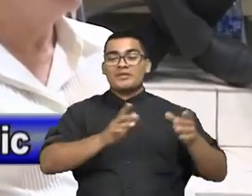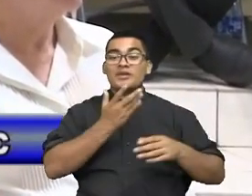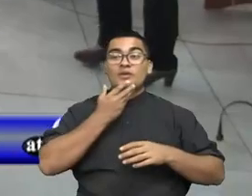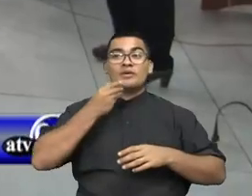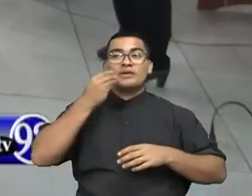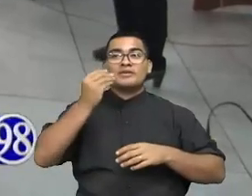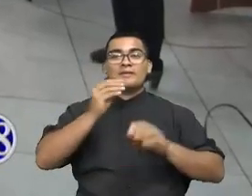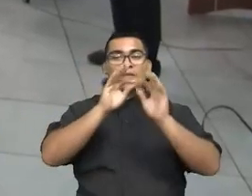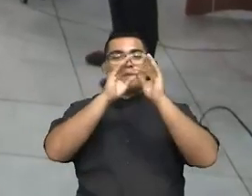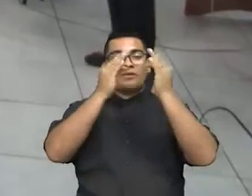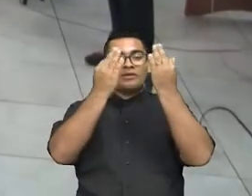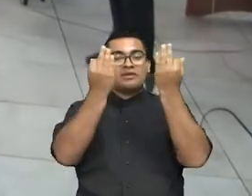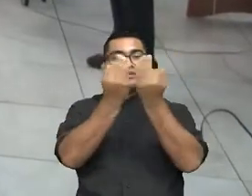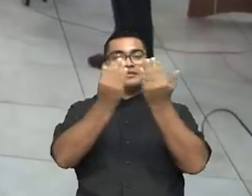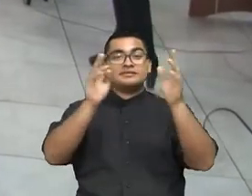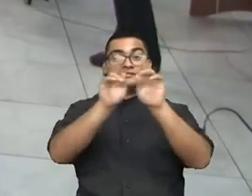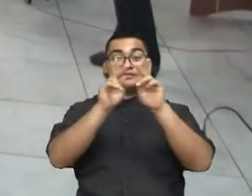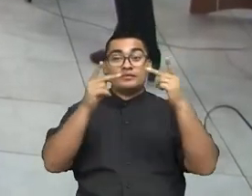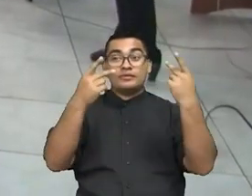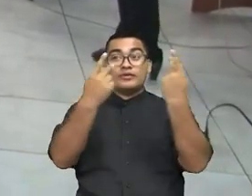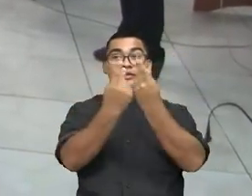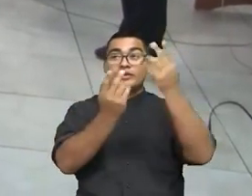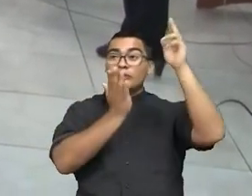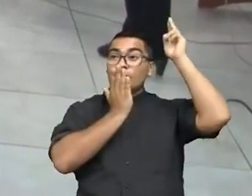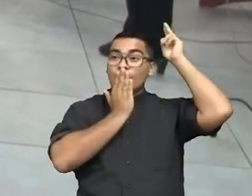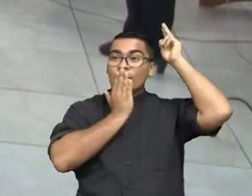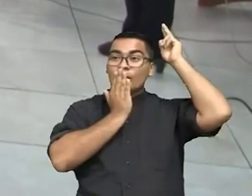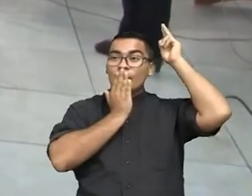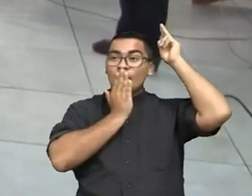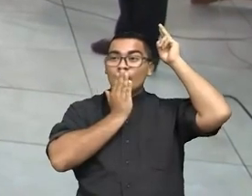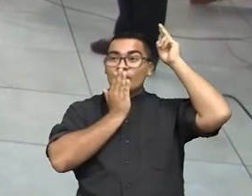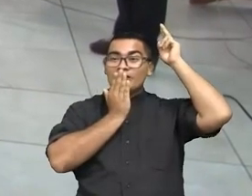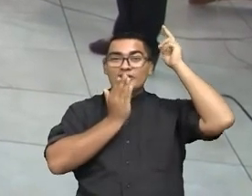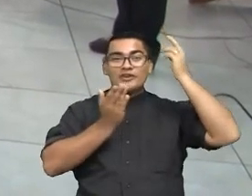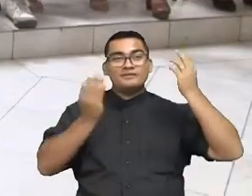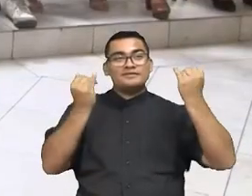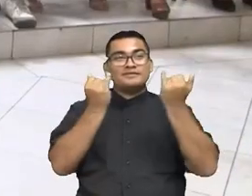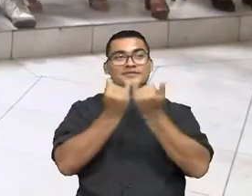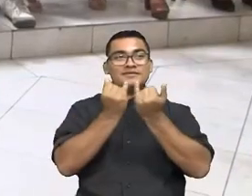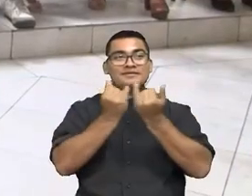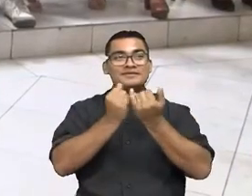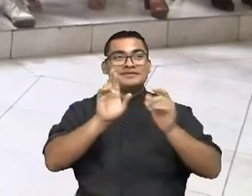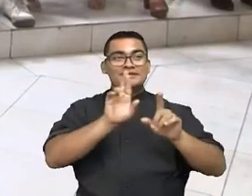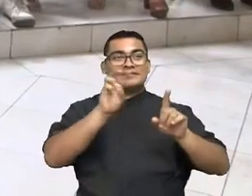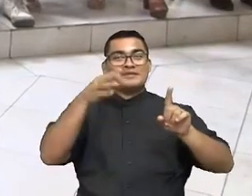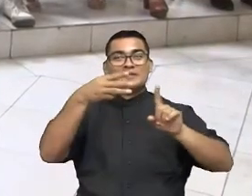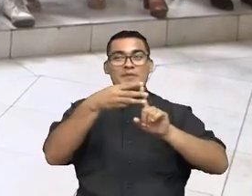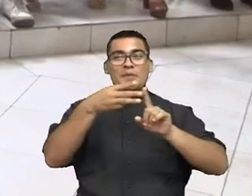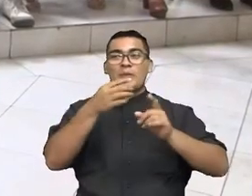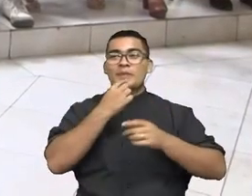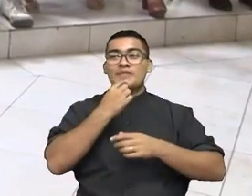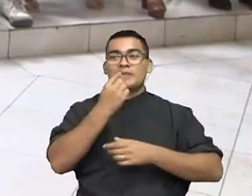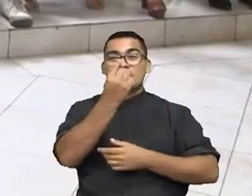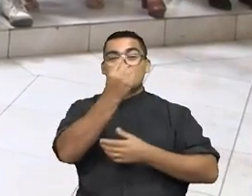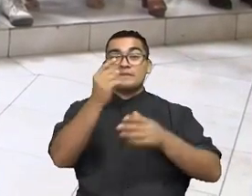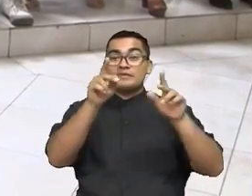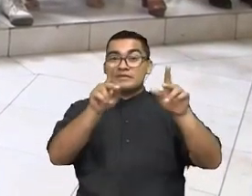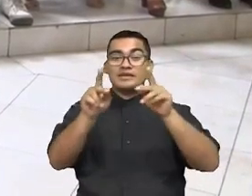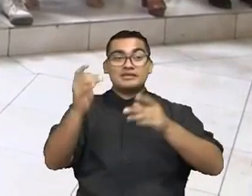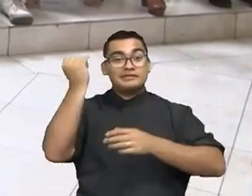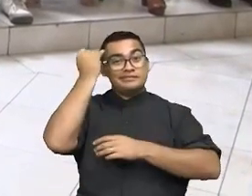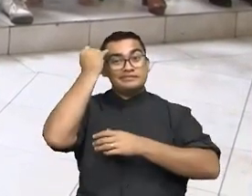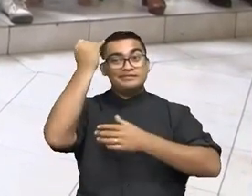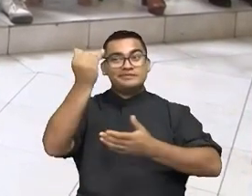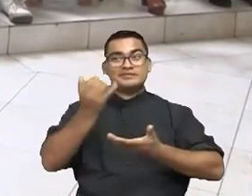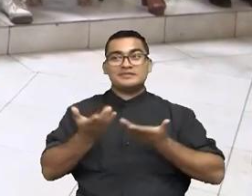Familia, de los pueblos originarios, afrodescendientes y regímenes autonómicos, quienes reciben los aportes de las y los trabajadores